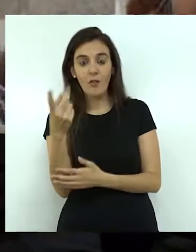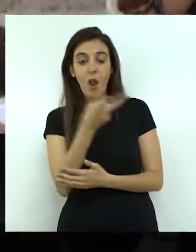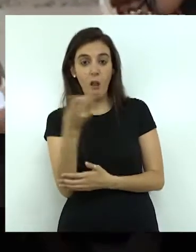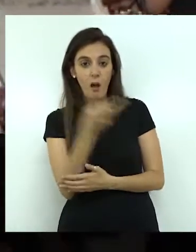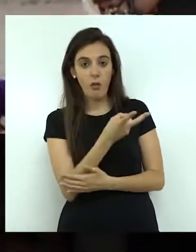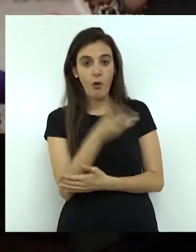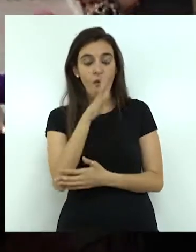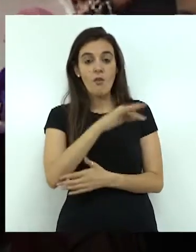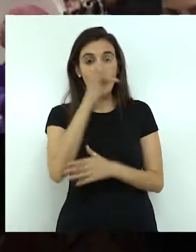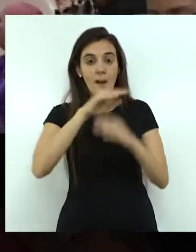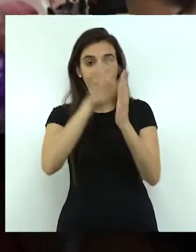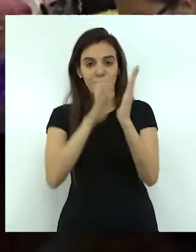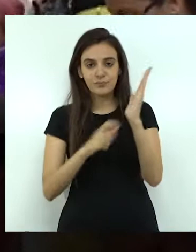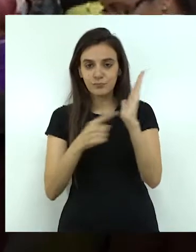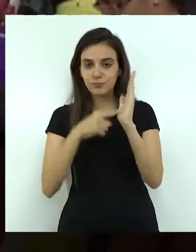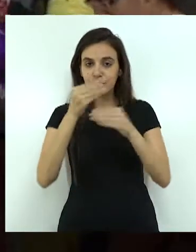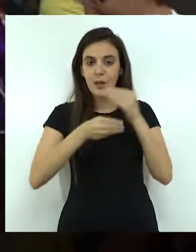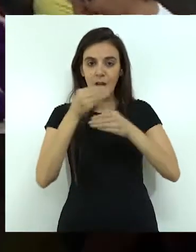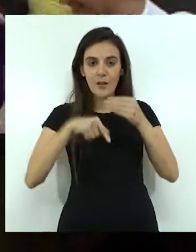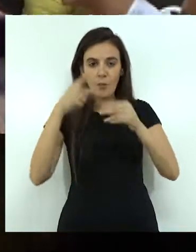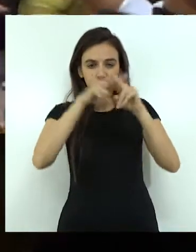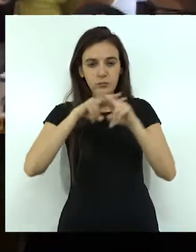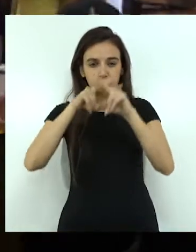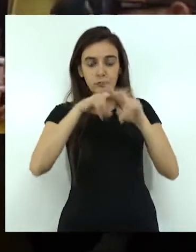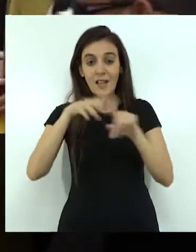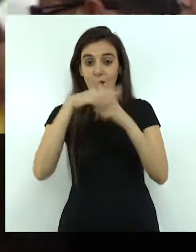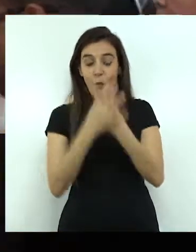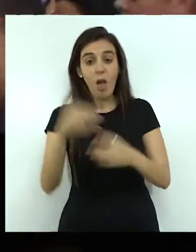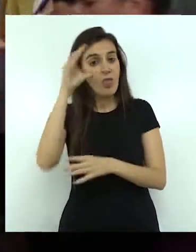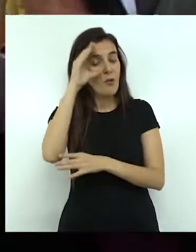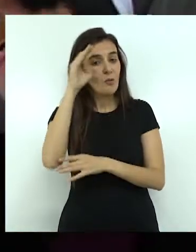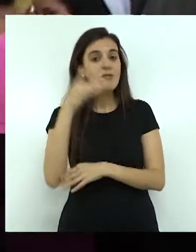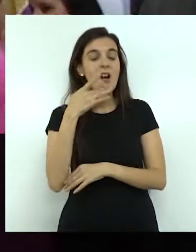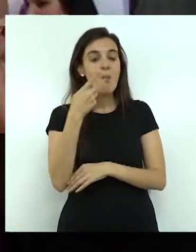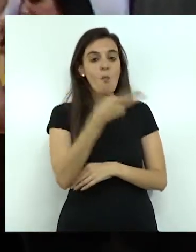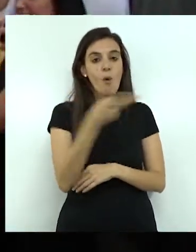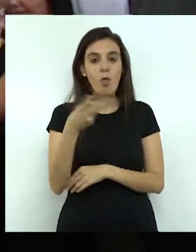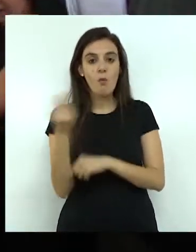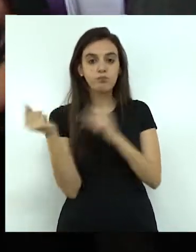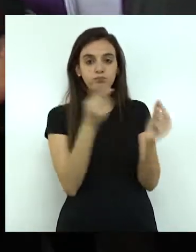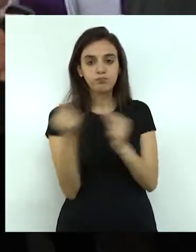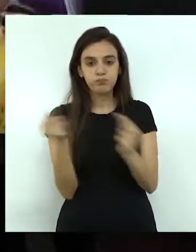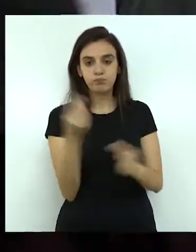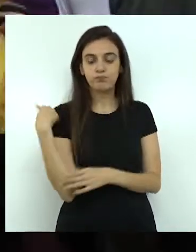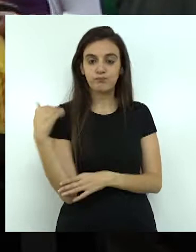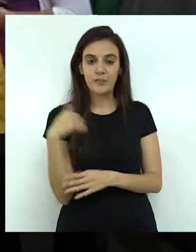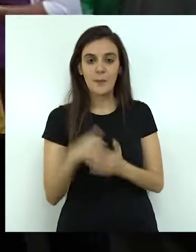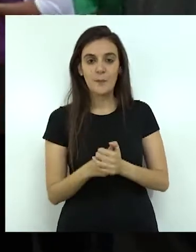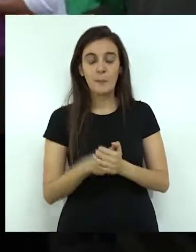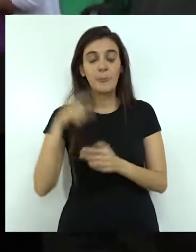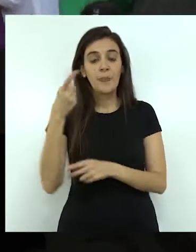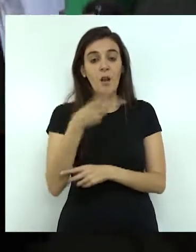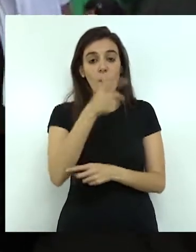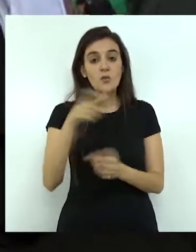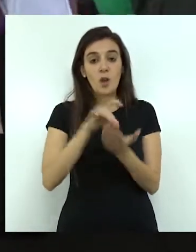y tras el informe realizado una vez estudiado el caso y haber escuchado la versión de ambas partes no obstante lo cual los dos